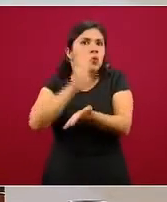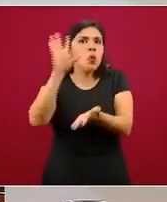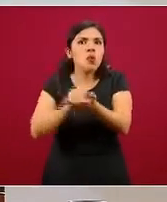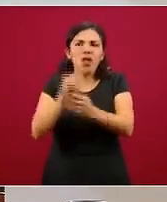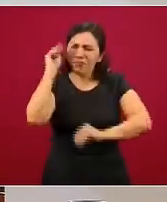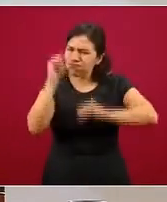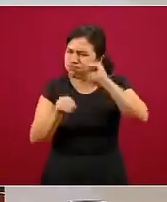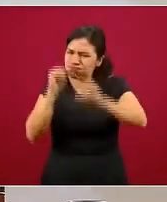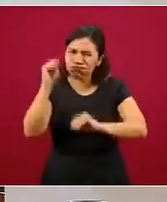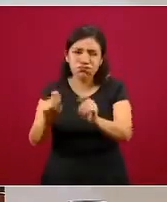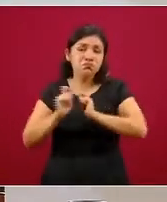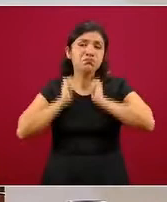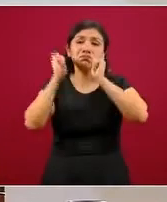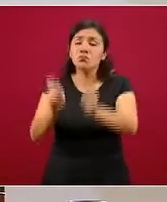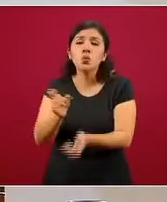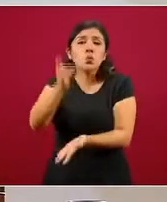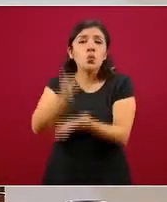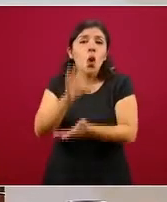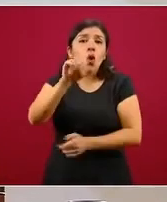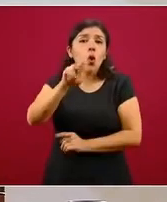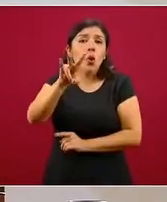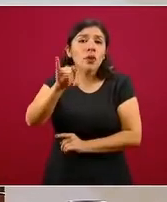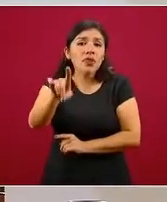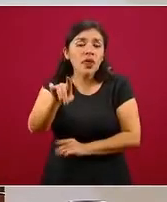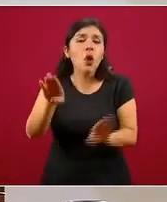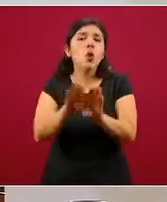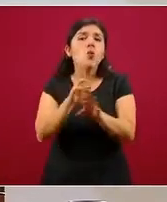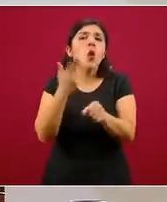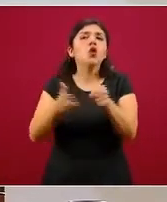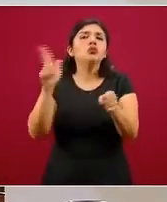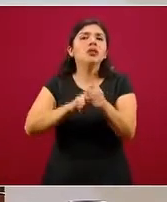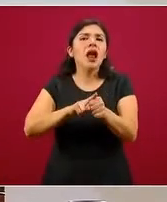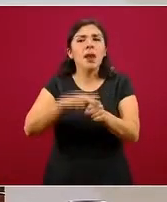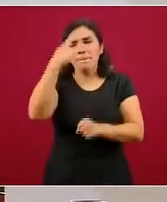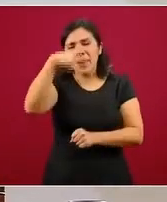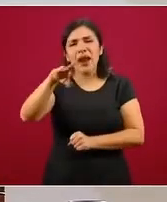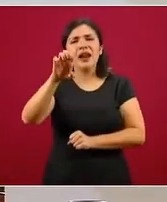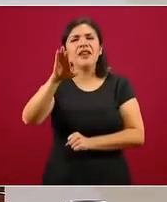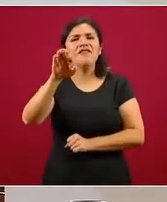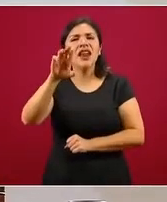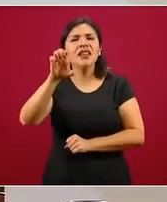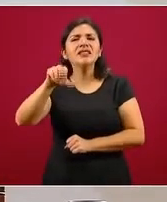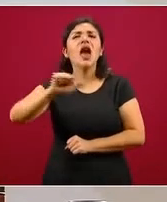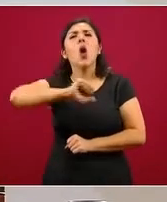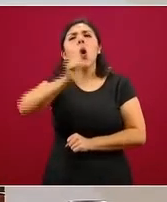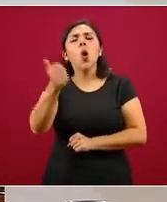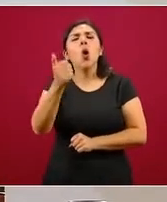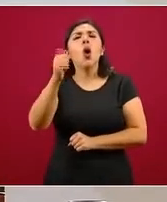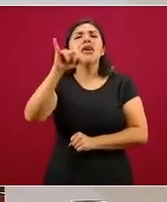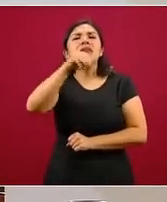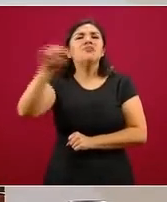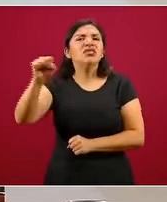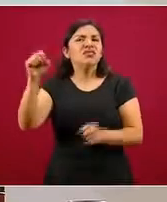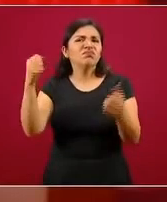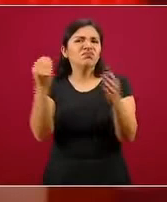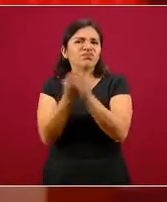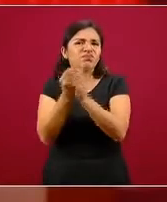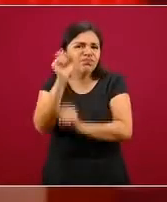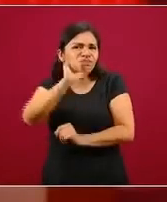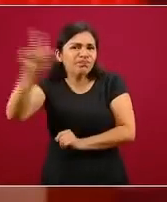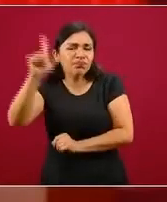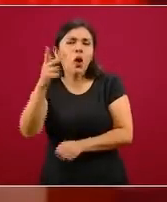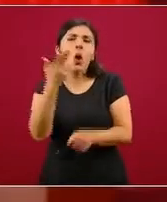COVID. Esto incluye hospitales de referencia como las unidades médicas de alta especialidad del Seguro Social, los